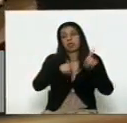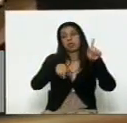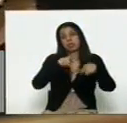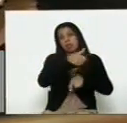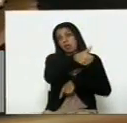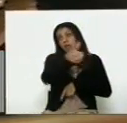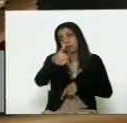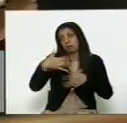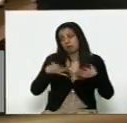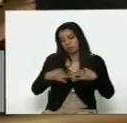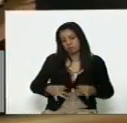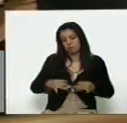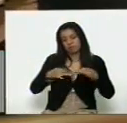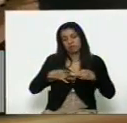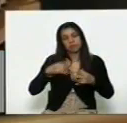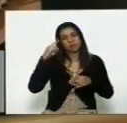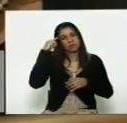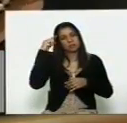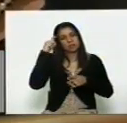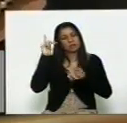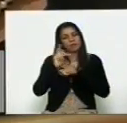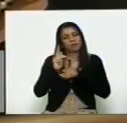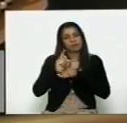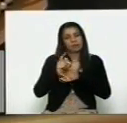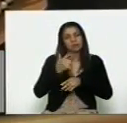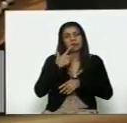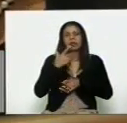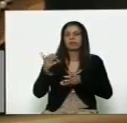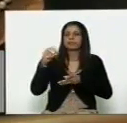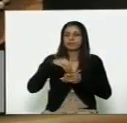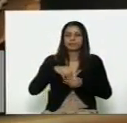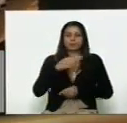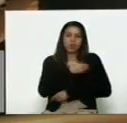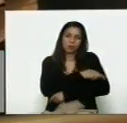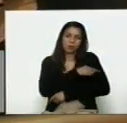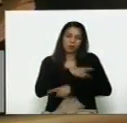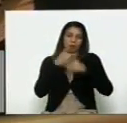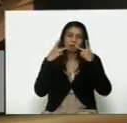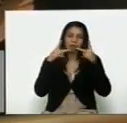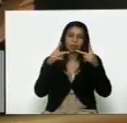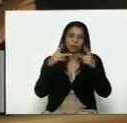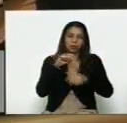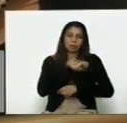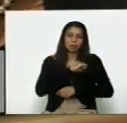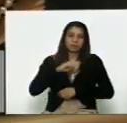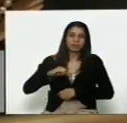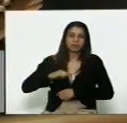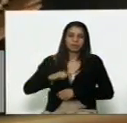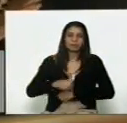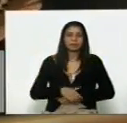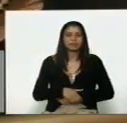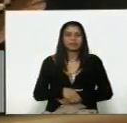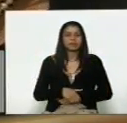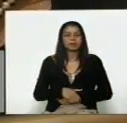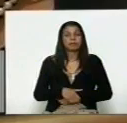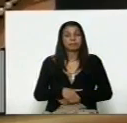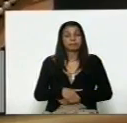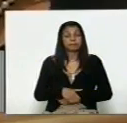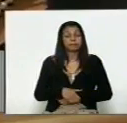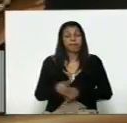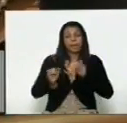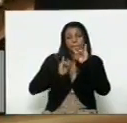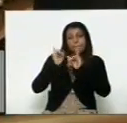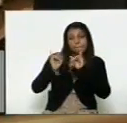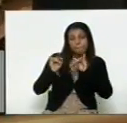salud física y psicoemocional en los centros de salud públicos y privados. Los recién nacidos y